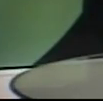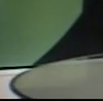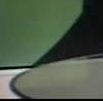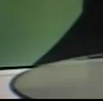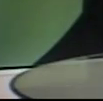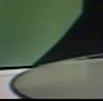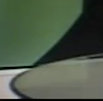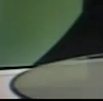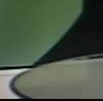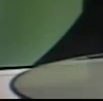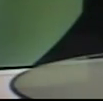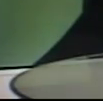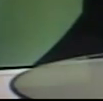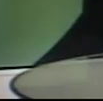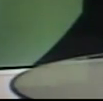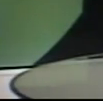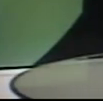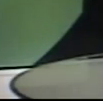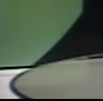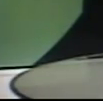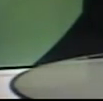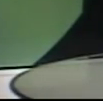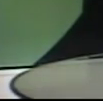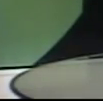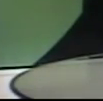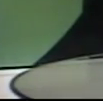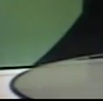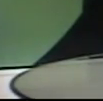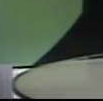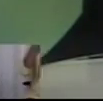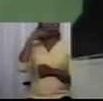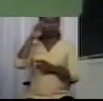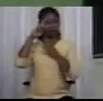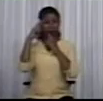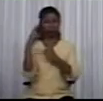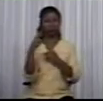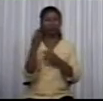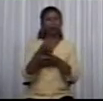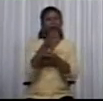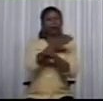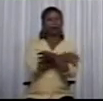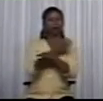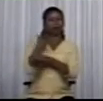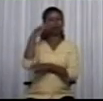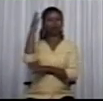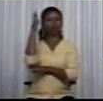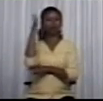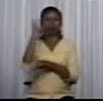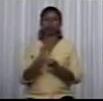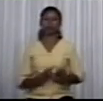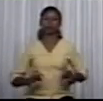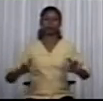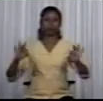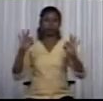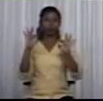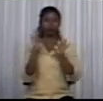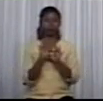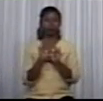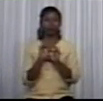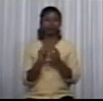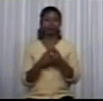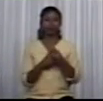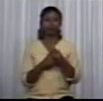Este segmento lo hemos dedicado o lo dedicamos a lo que fue ayer una ceremonia tan importante. Se hizo el